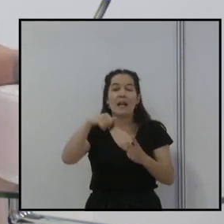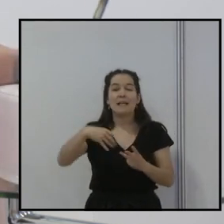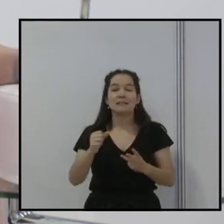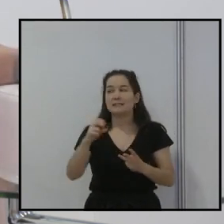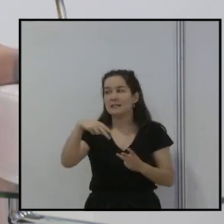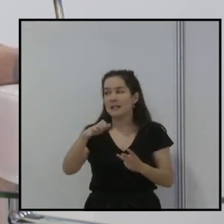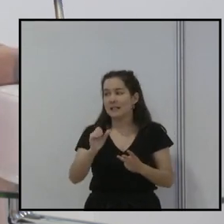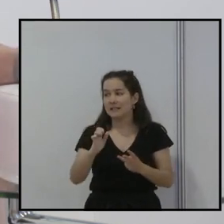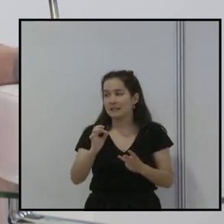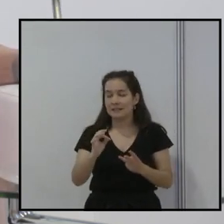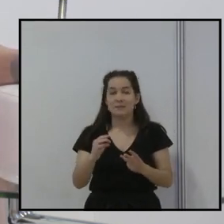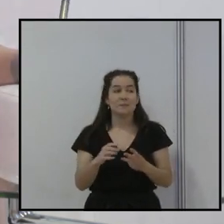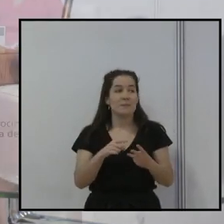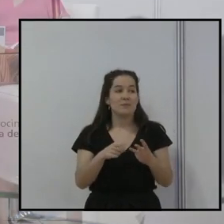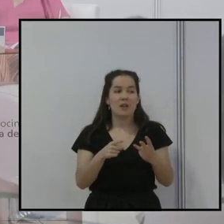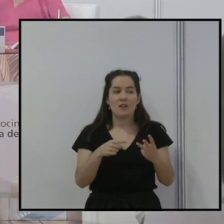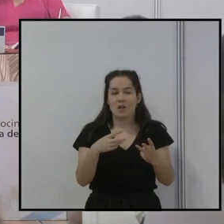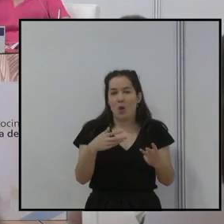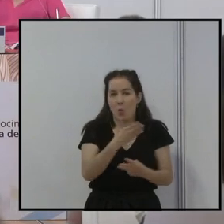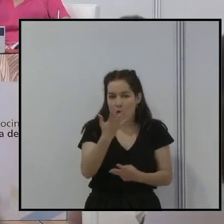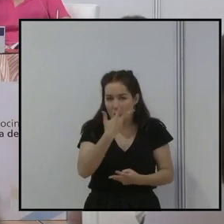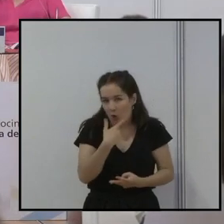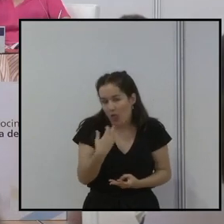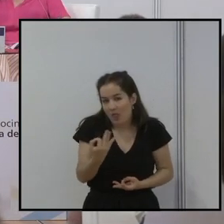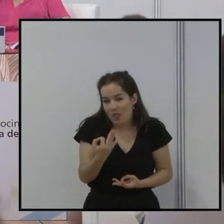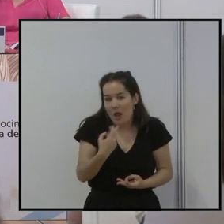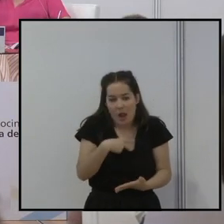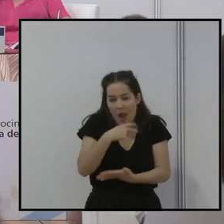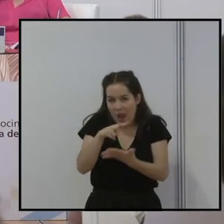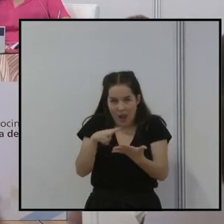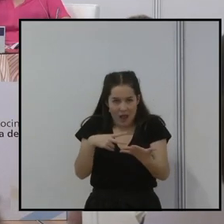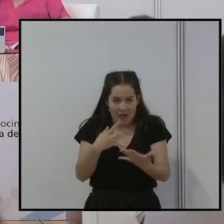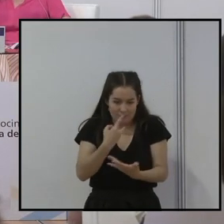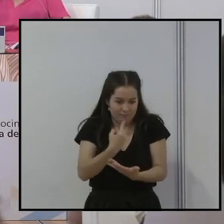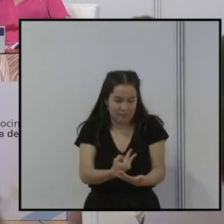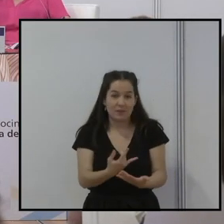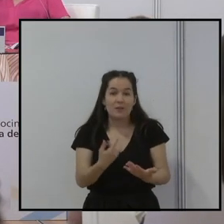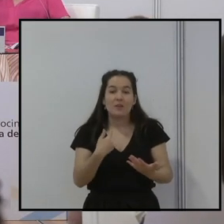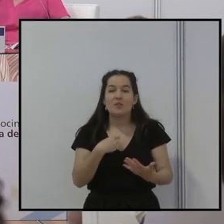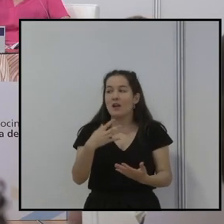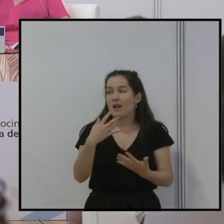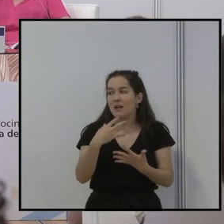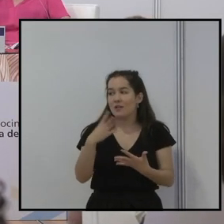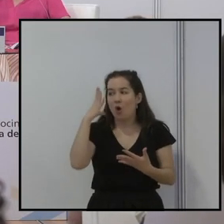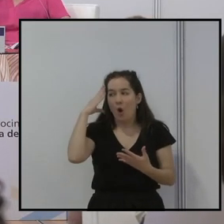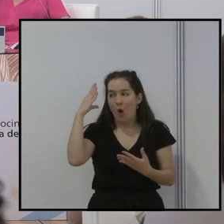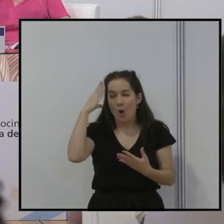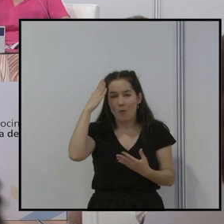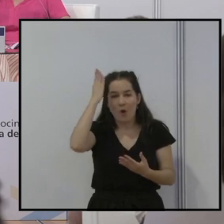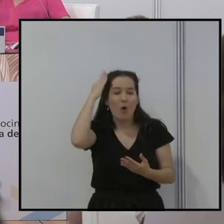no sé si la conocéis, pero la tenéis que conocer, si no, y leerla inmediatamente. Es una escritora neozelandesa que fue